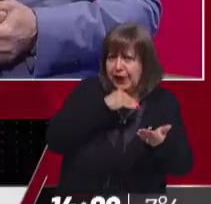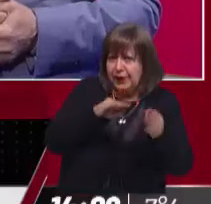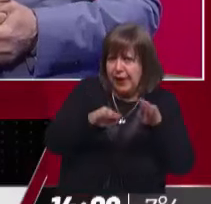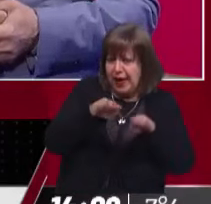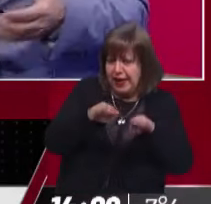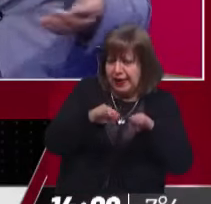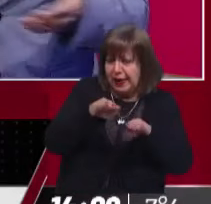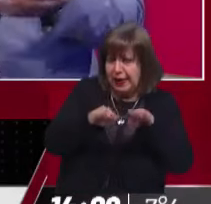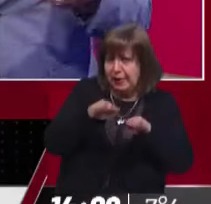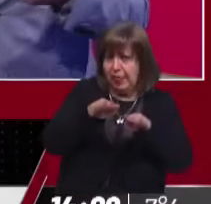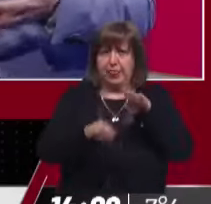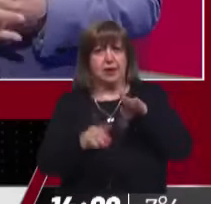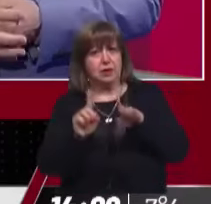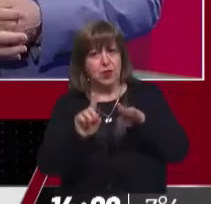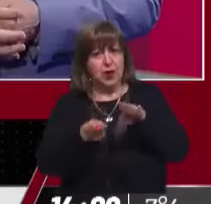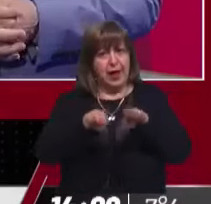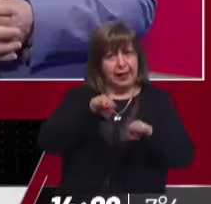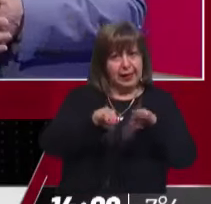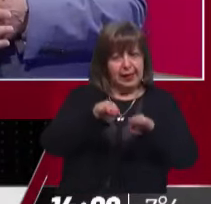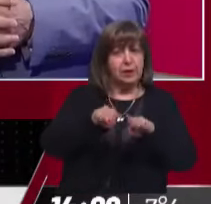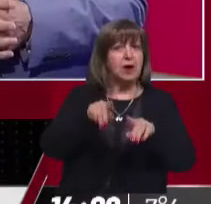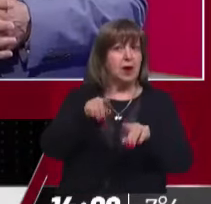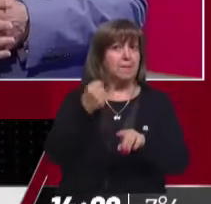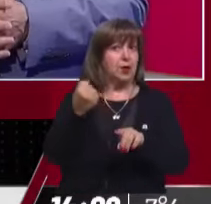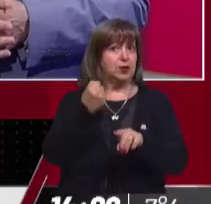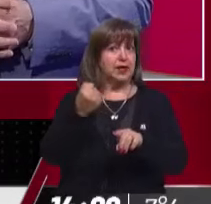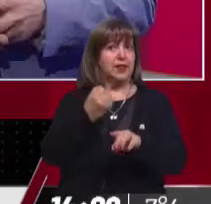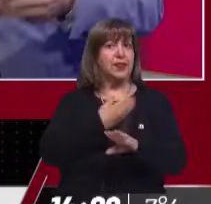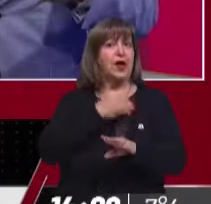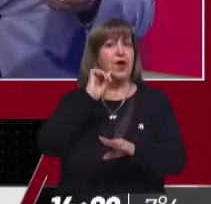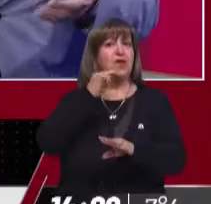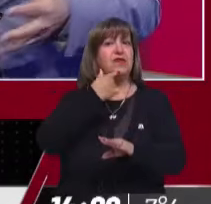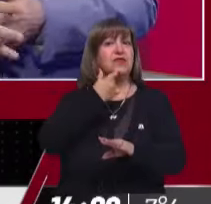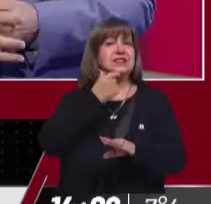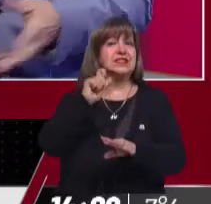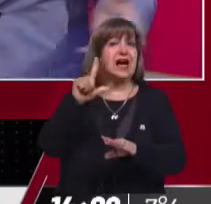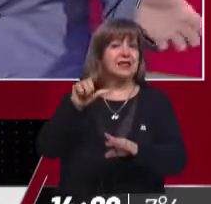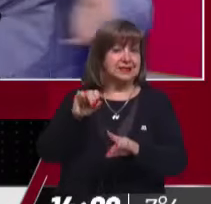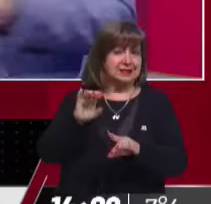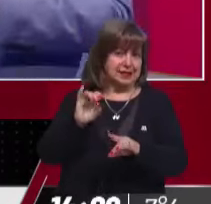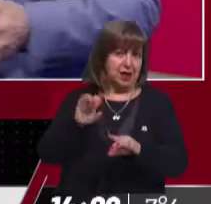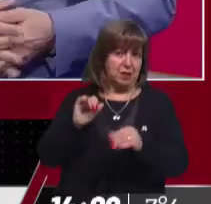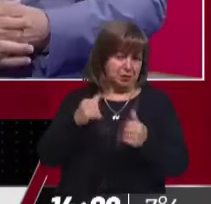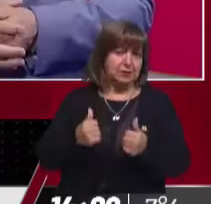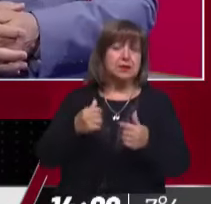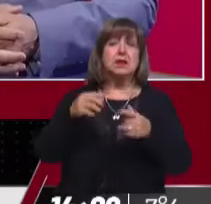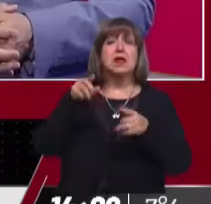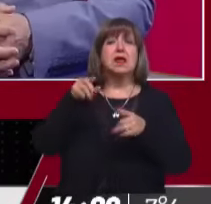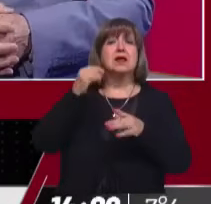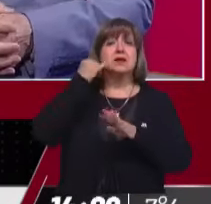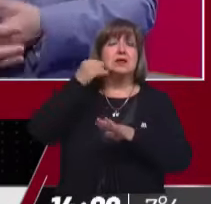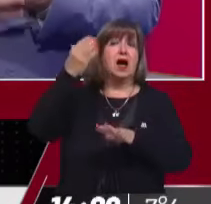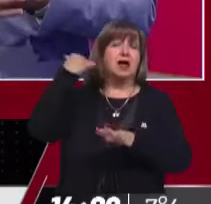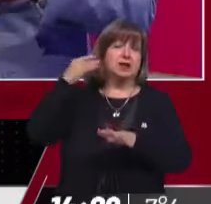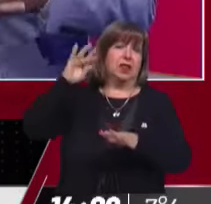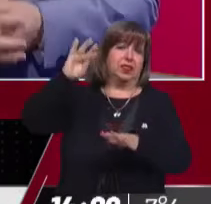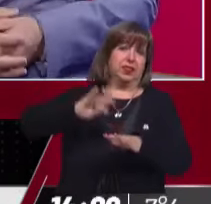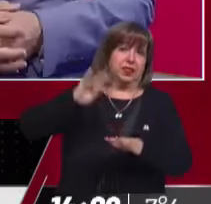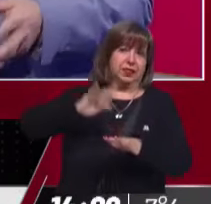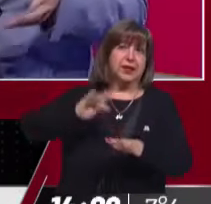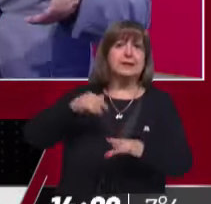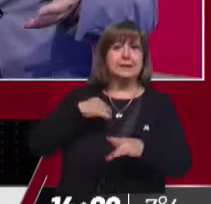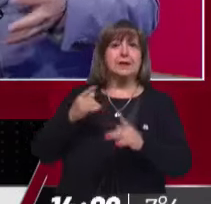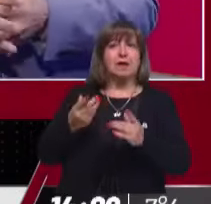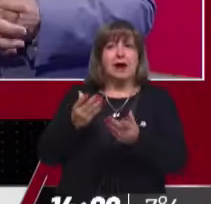del kirchnerismo que no cree en esto de los equilibrios fiscales. Se puede gobernar con déficit, de hecho lo hizo durante tantos años,